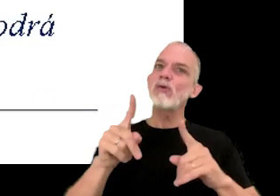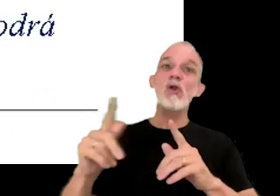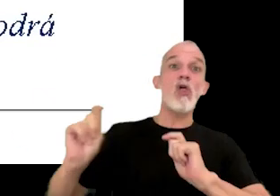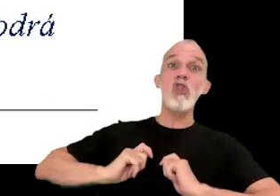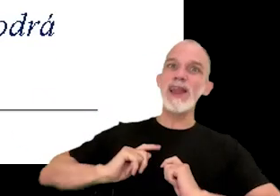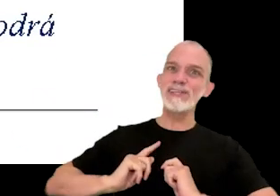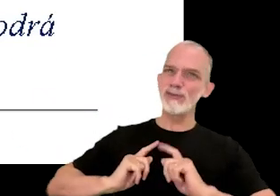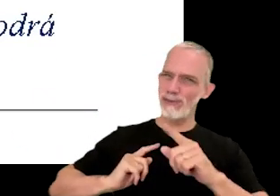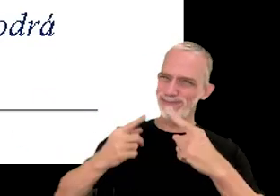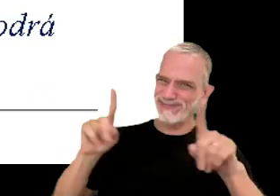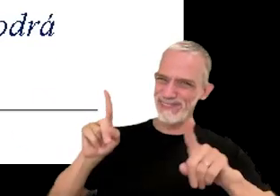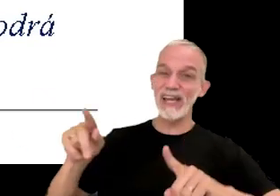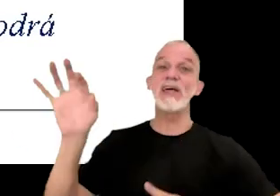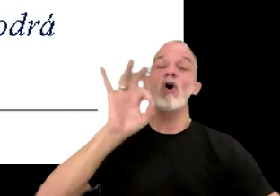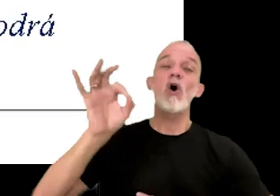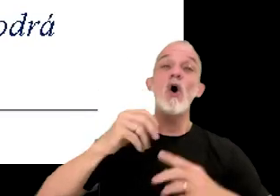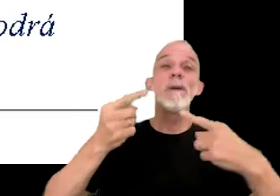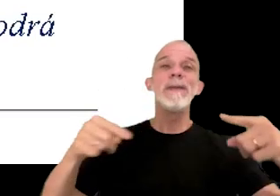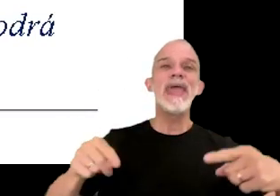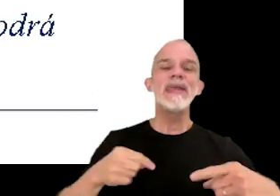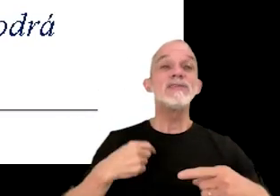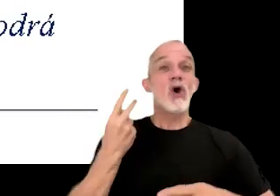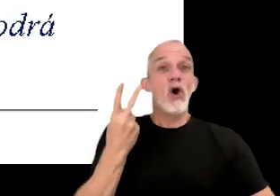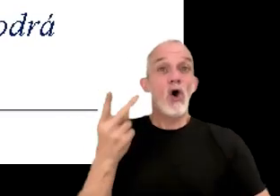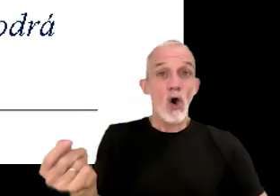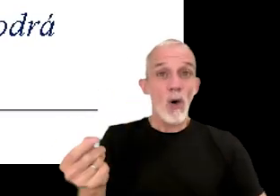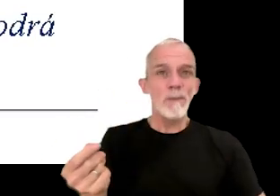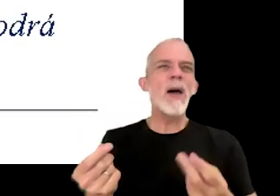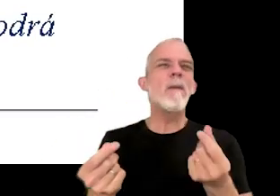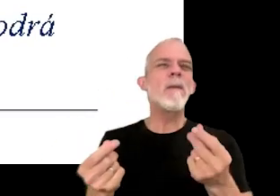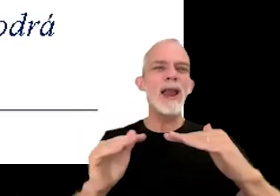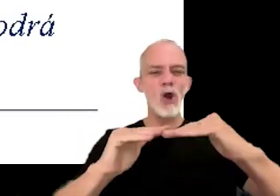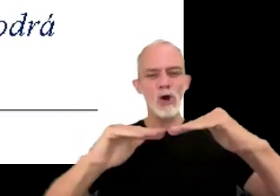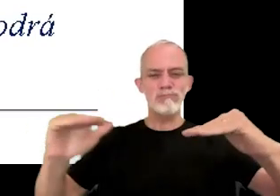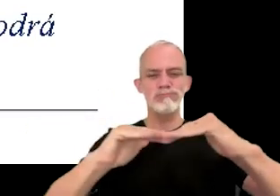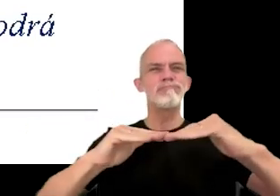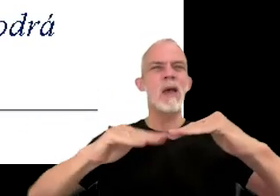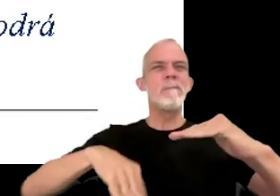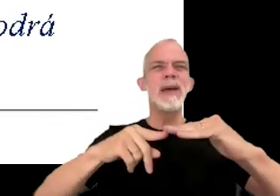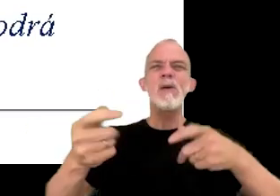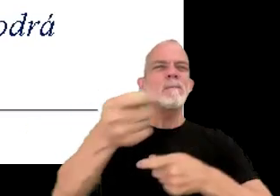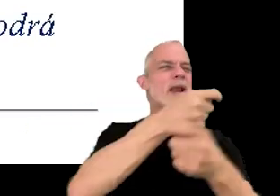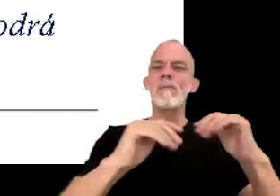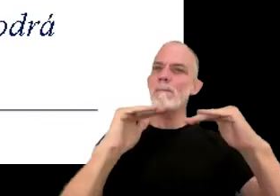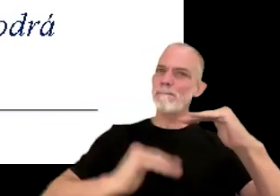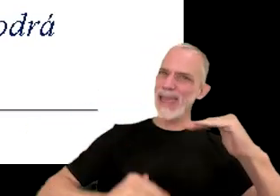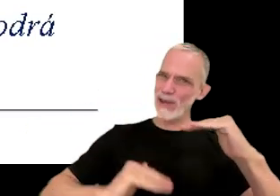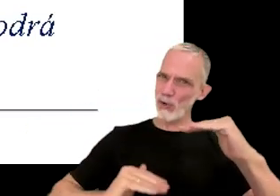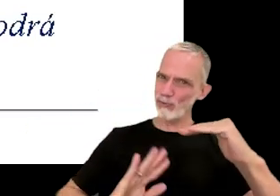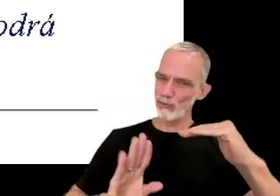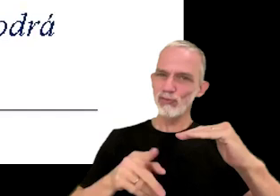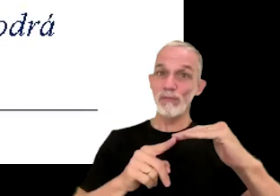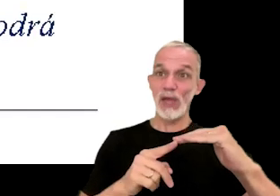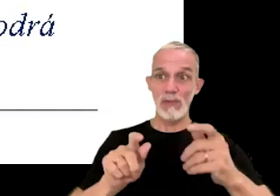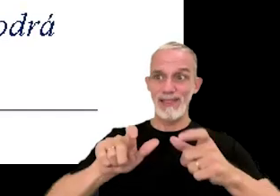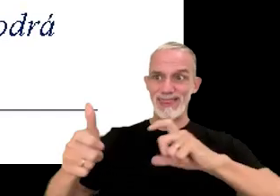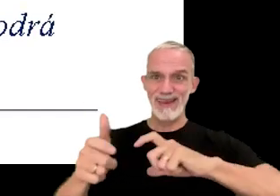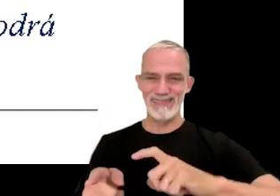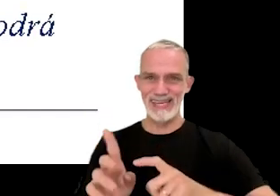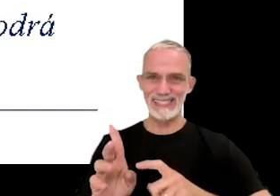donación o bienes adquiridos por un valor inferior al del mercado al momento de la transferencia,